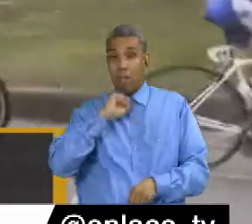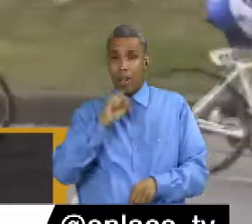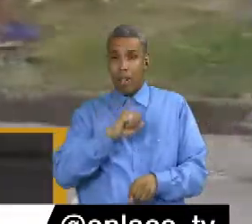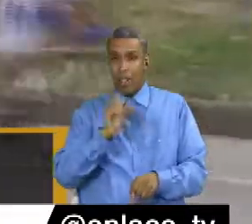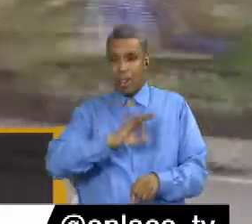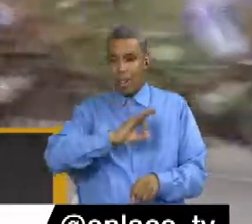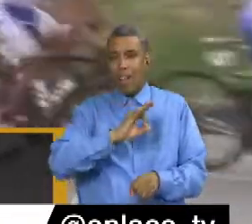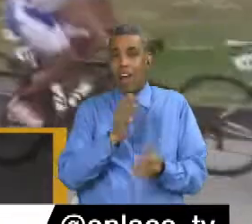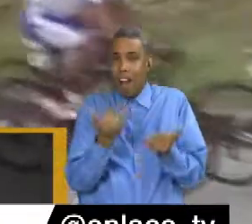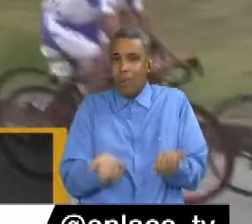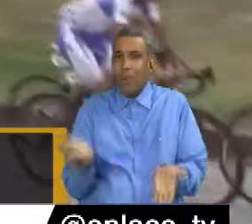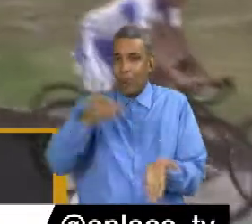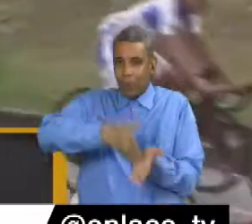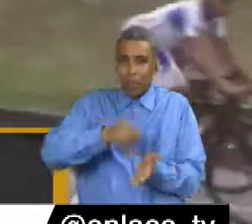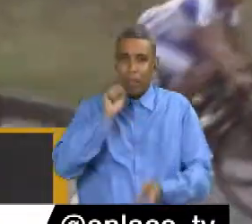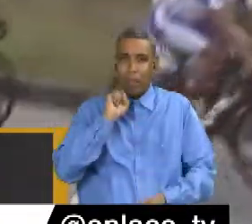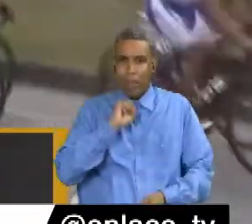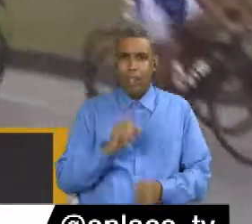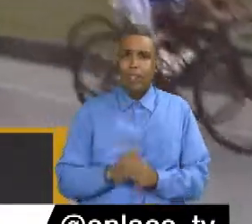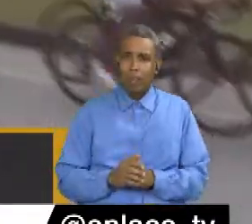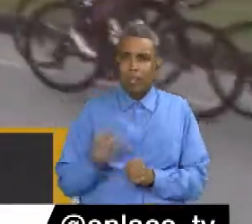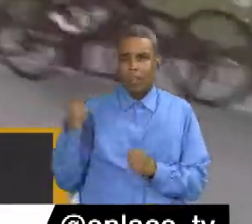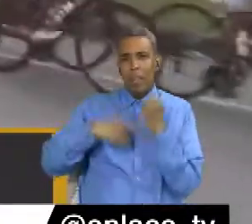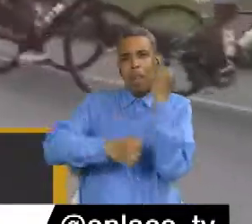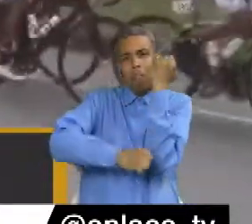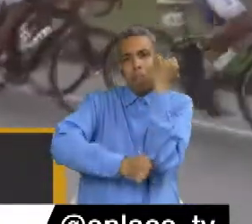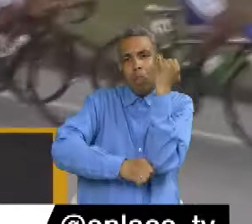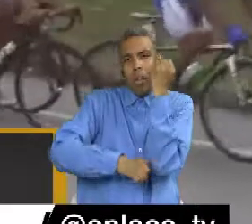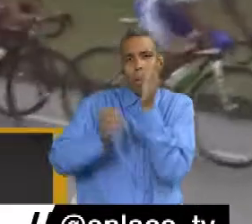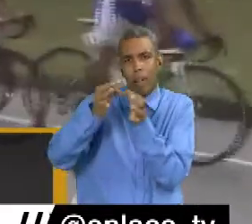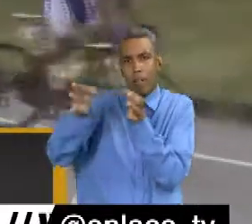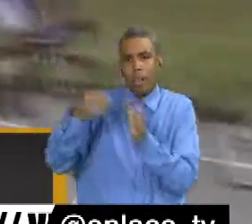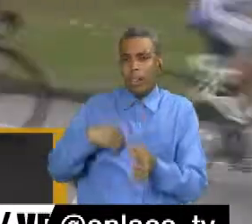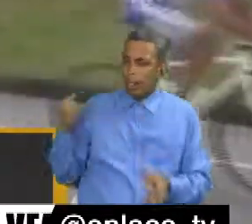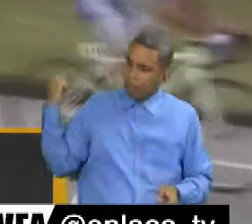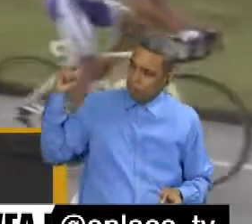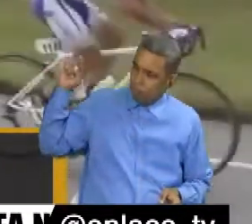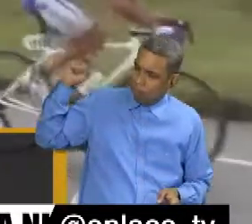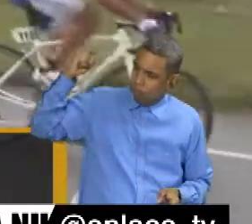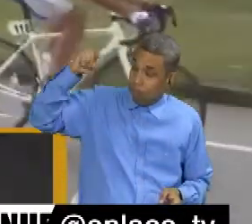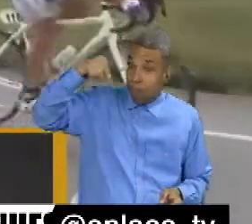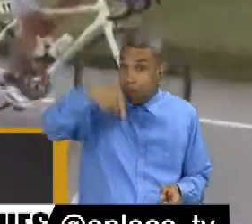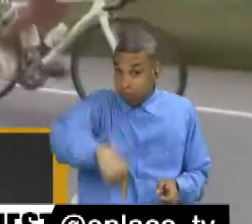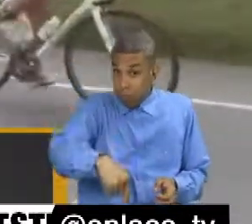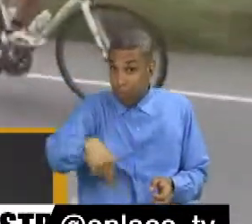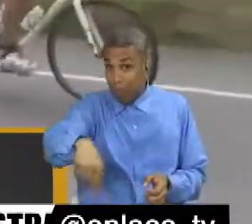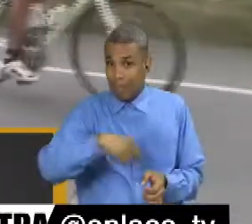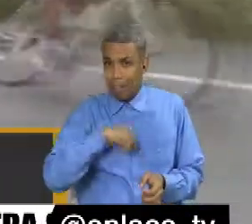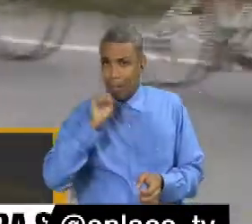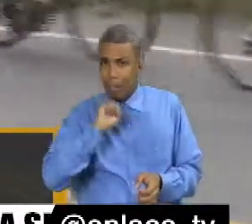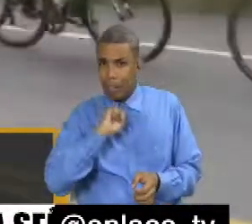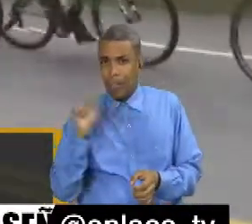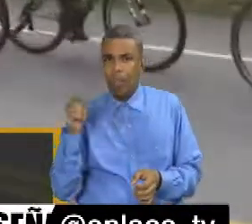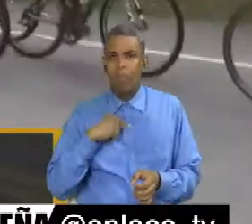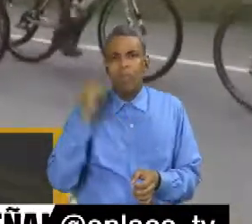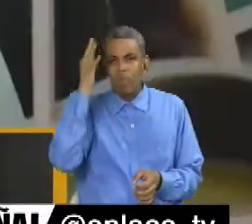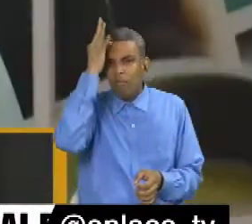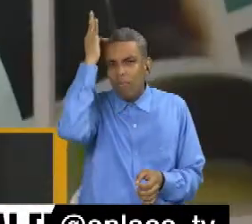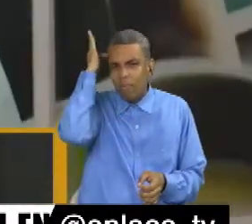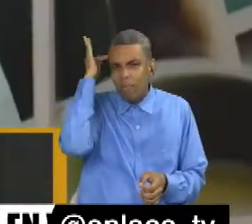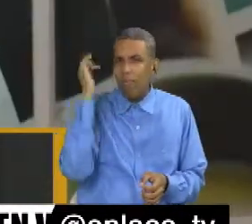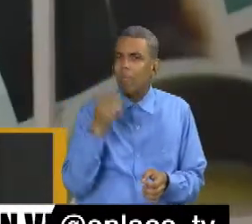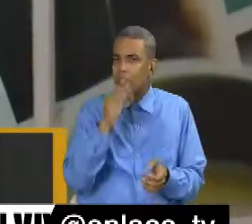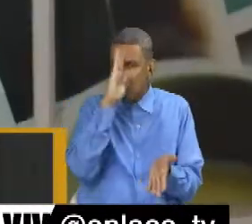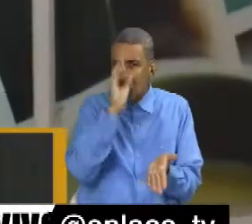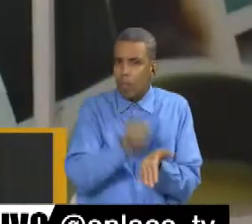Puerto Boyacá al Puerto Petrolero. El comentarista deportivo Gustavo El Tato Rico destacó este hecho deportivo para Enlace Noticias. La